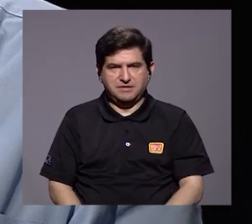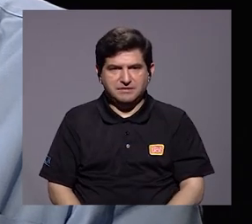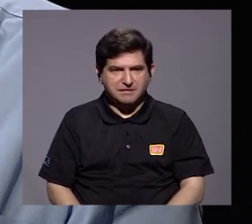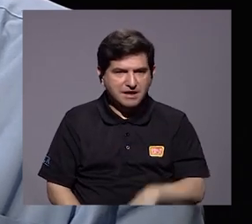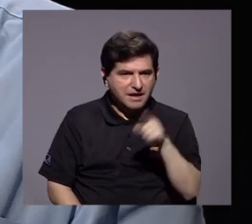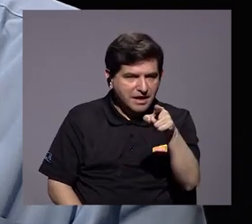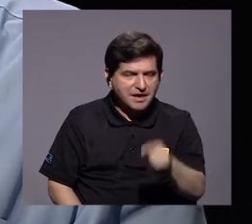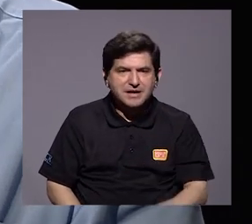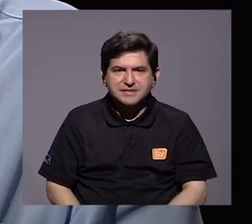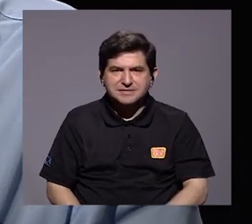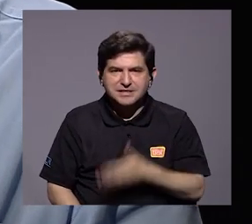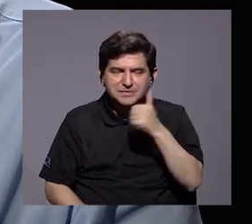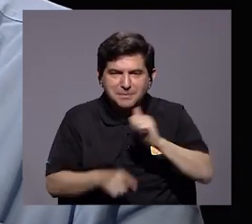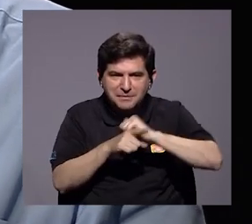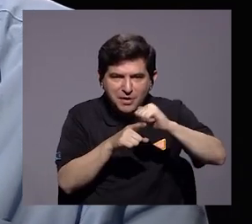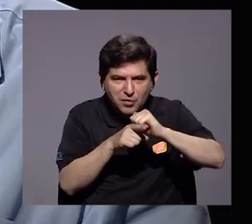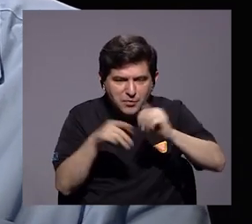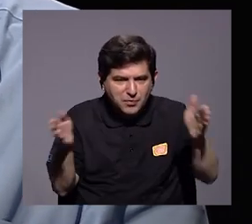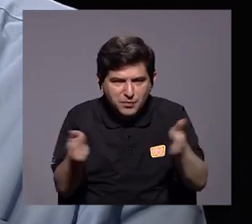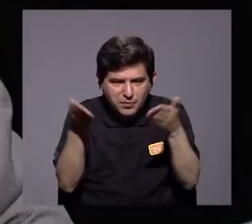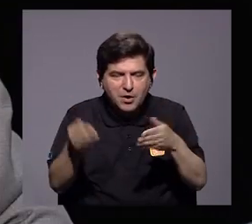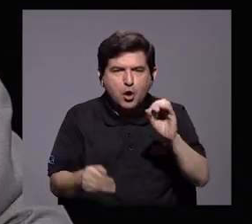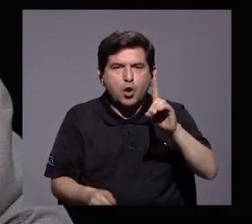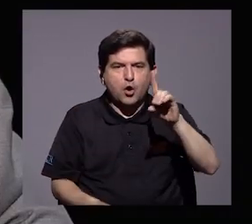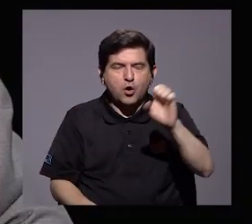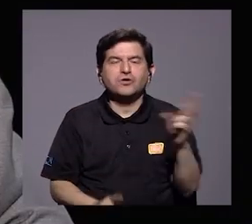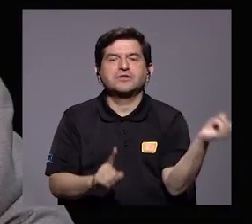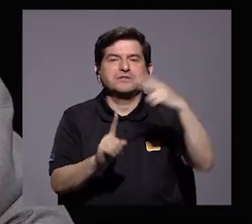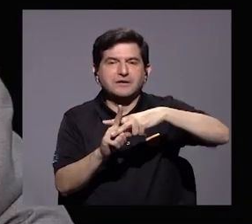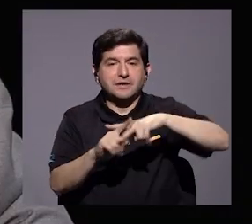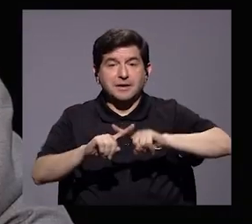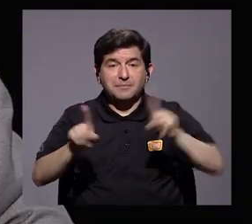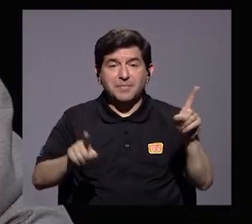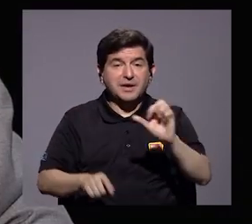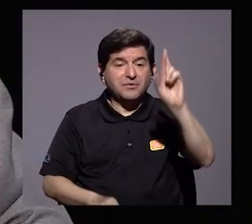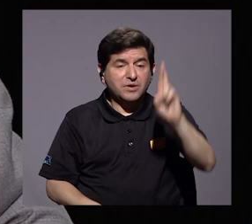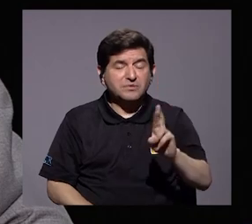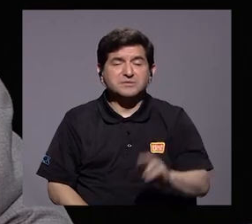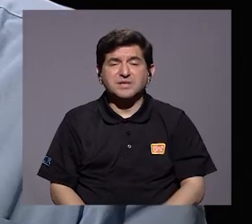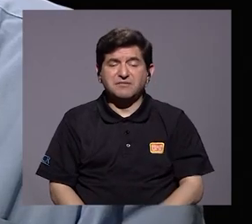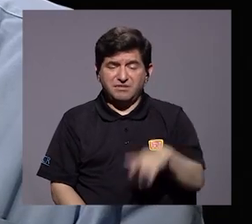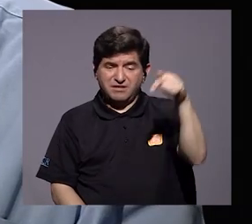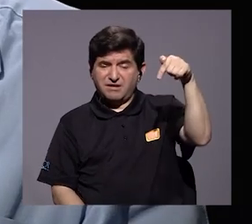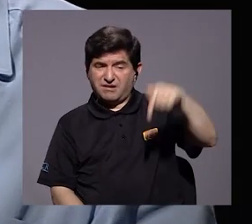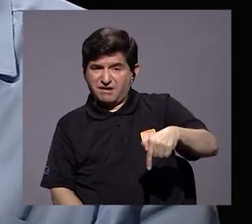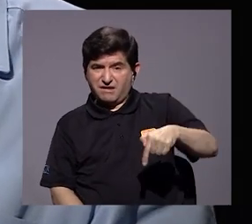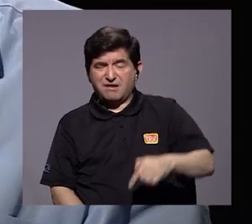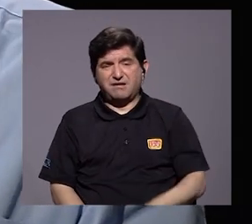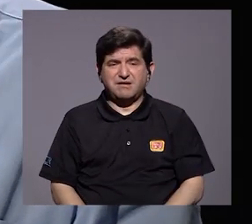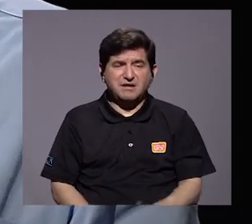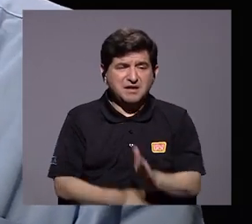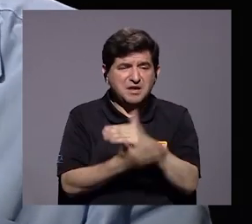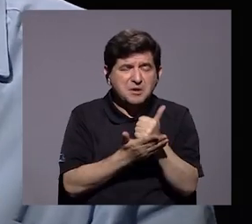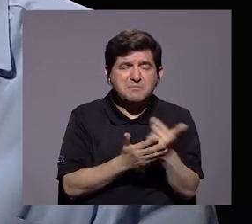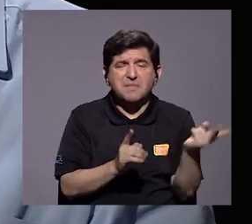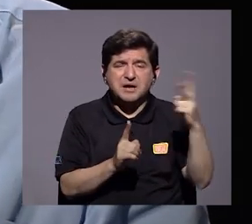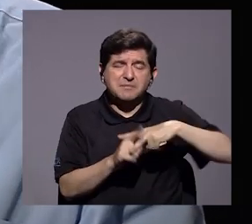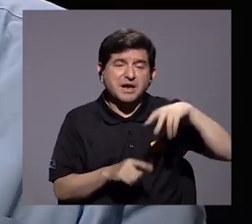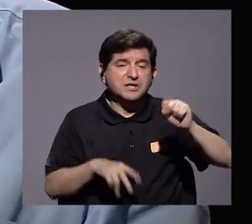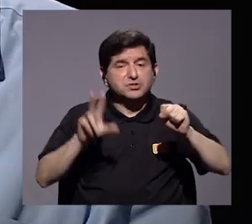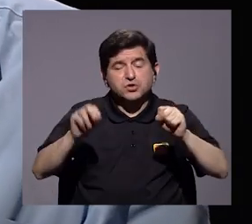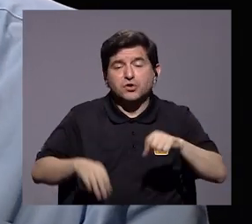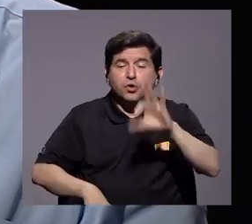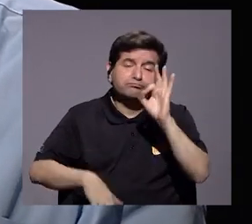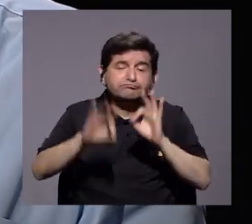esas mejores prácticas que promueve la ocde pero con saber que estamos estudiando qué partes implementamos y qué parte no